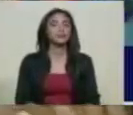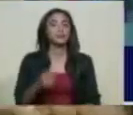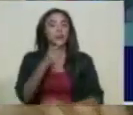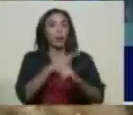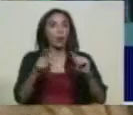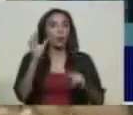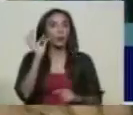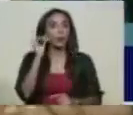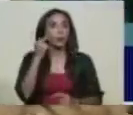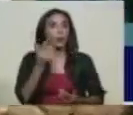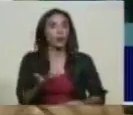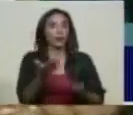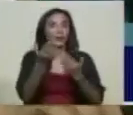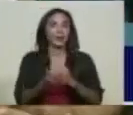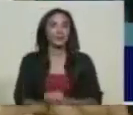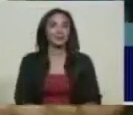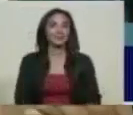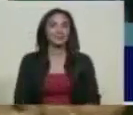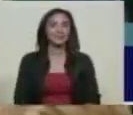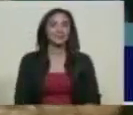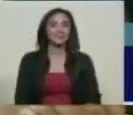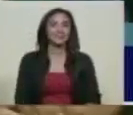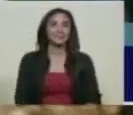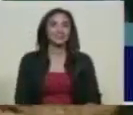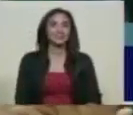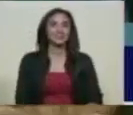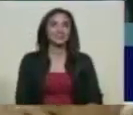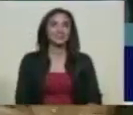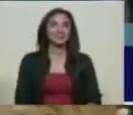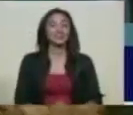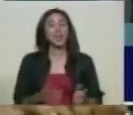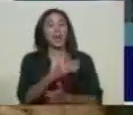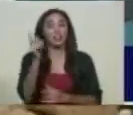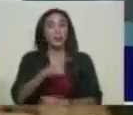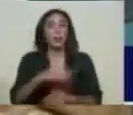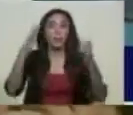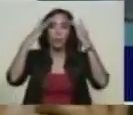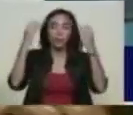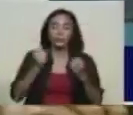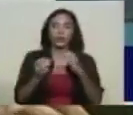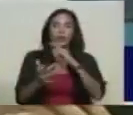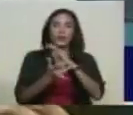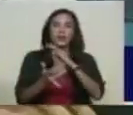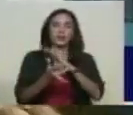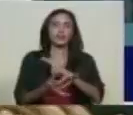comisionada de Desarrollo Económico Productivo y Profesionales y Técnicos.